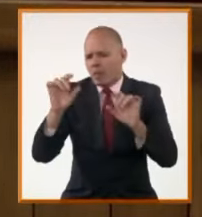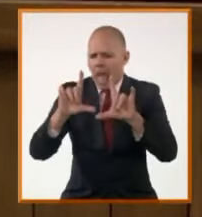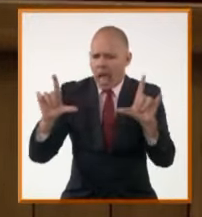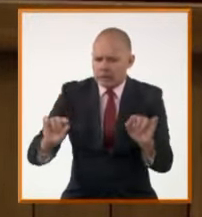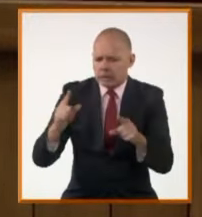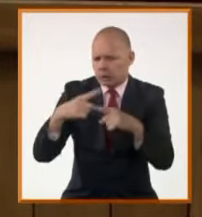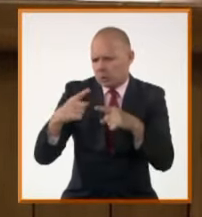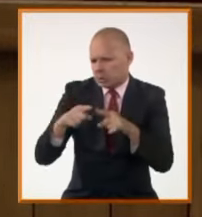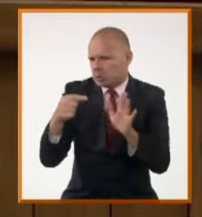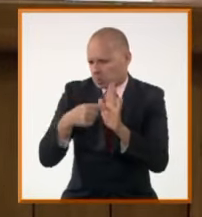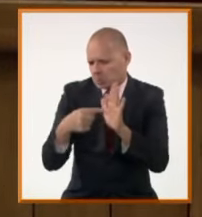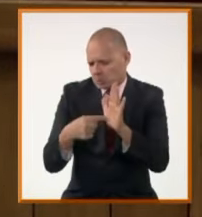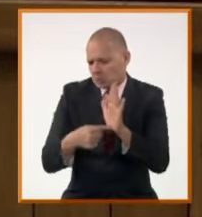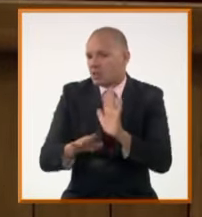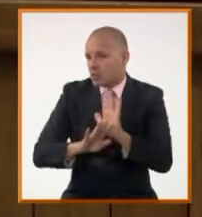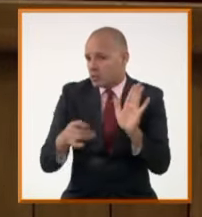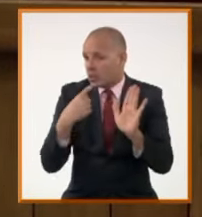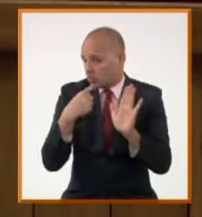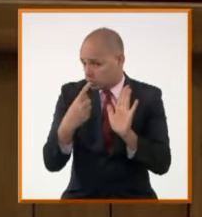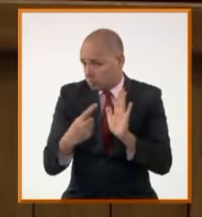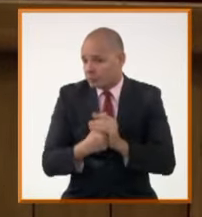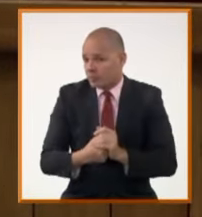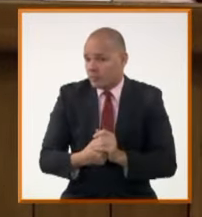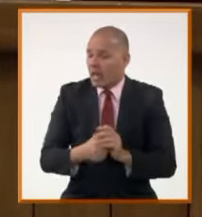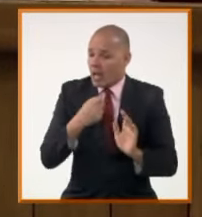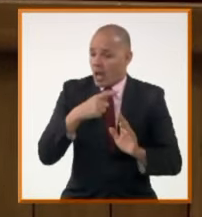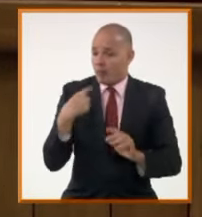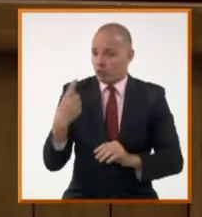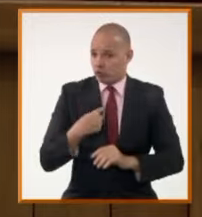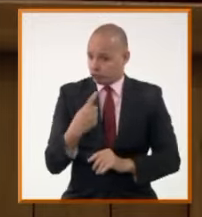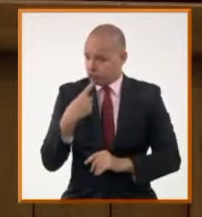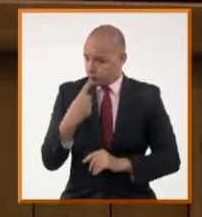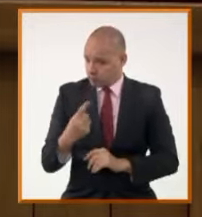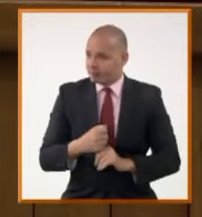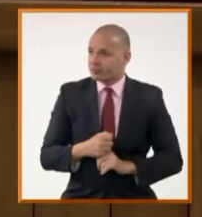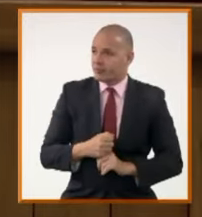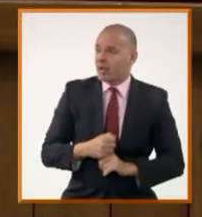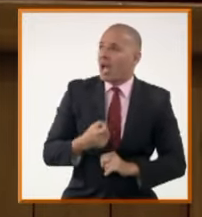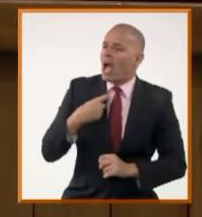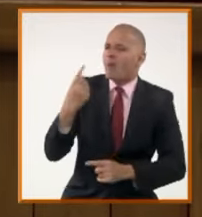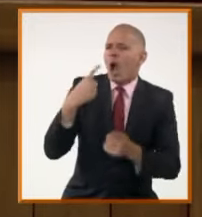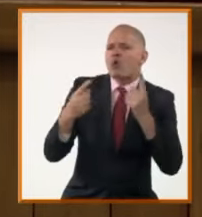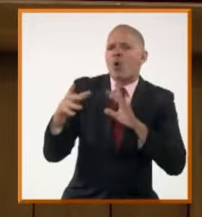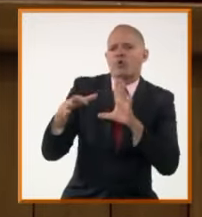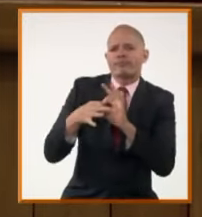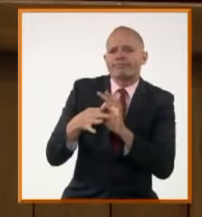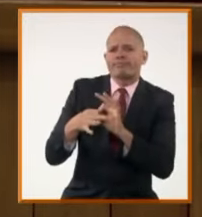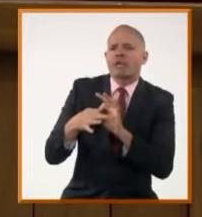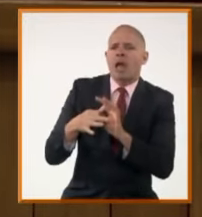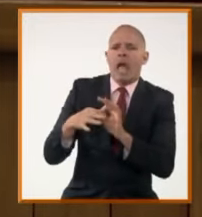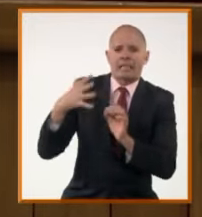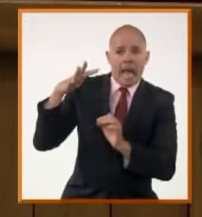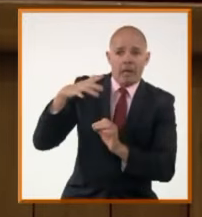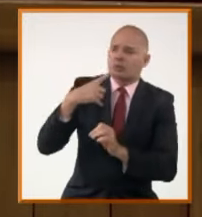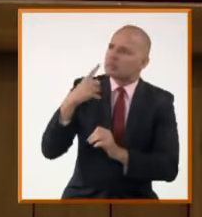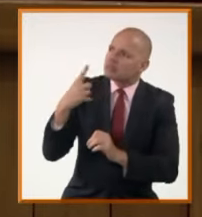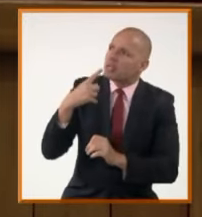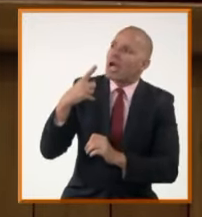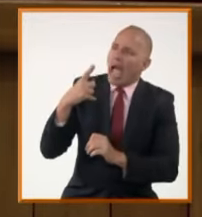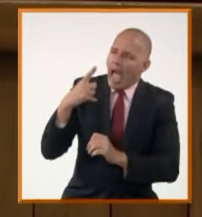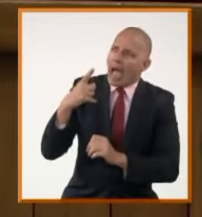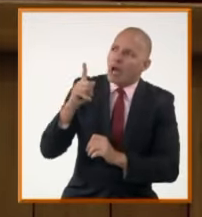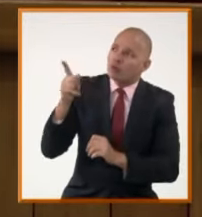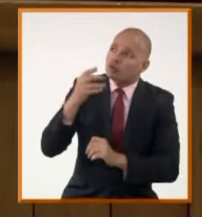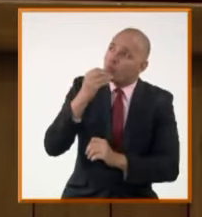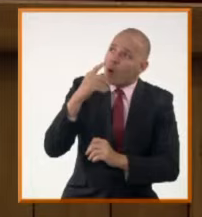Hace falta que usted ponga esto adelante, mercancía, por tanto, nosotros le vamos a pagar con una